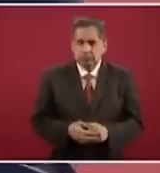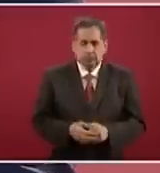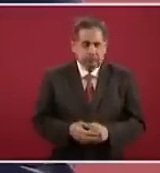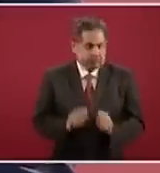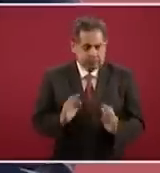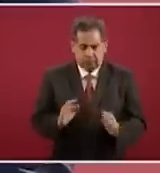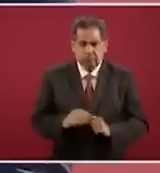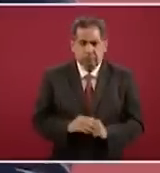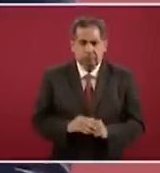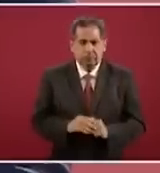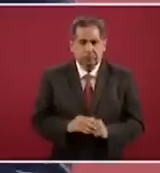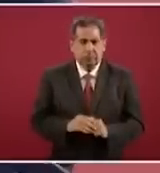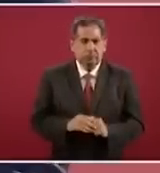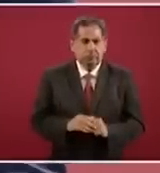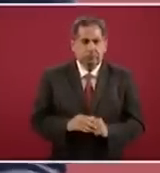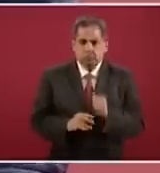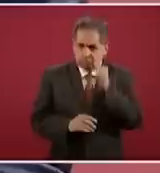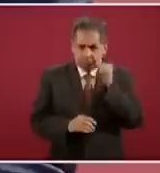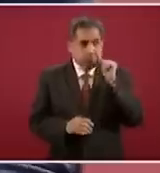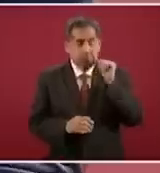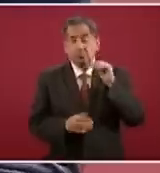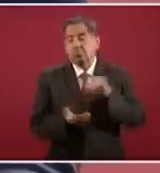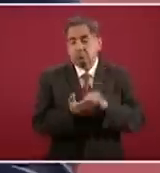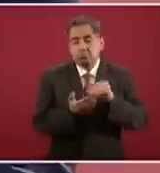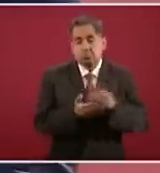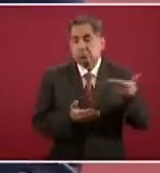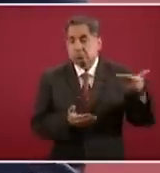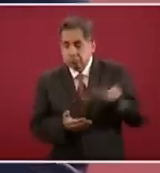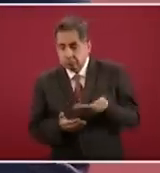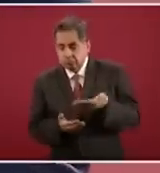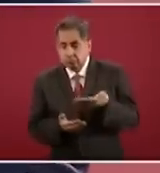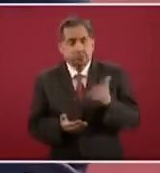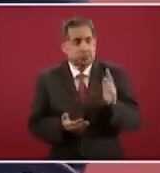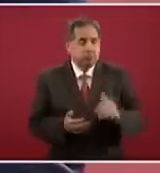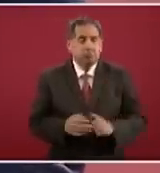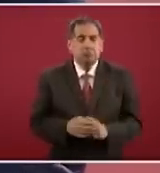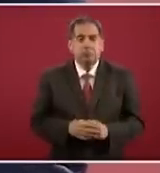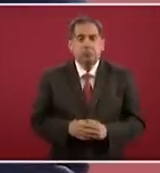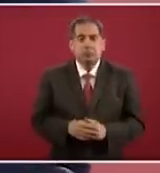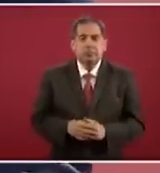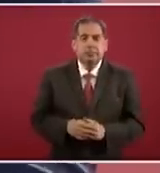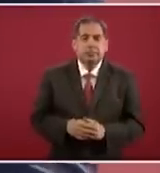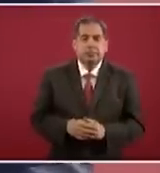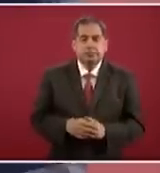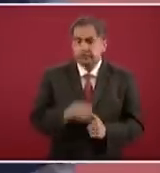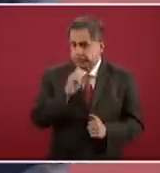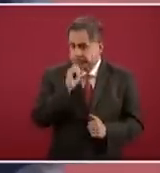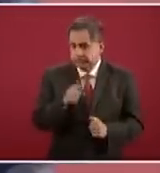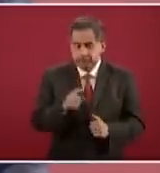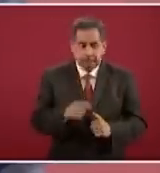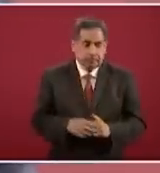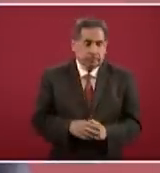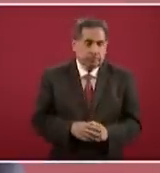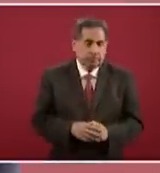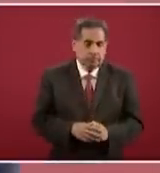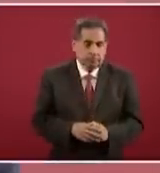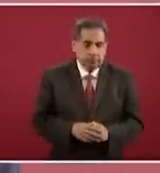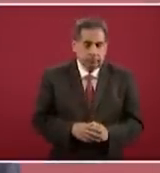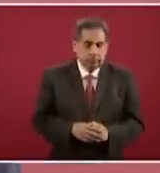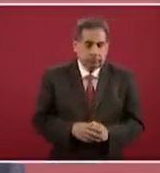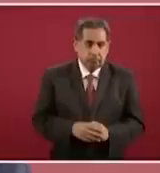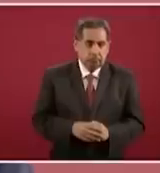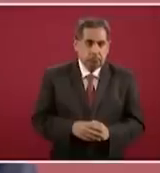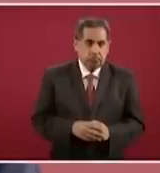hasta ayer. Y se hizo